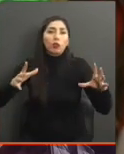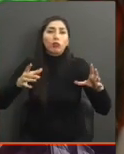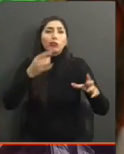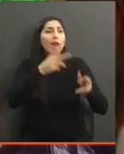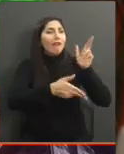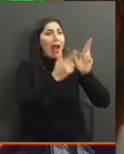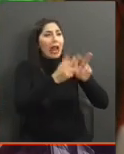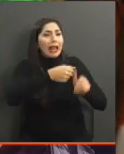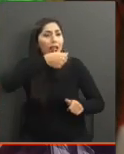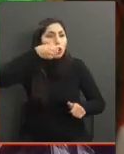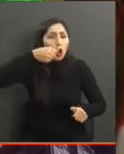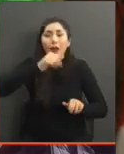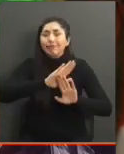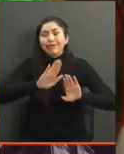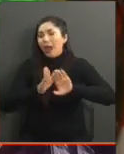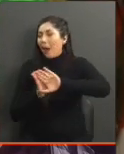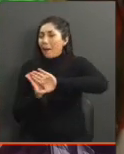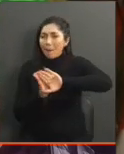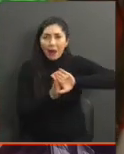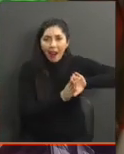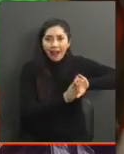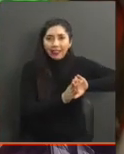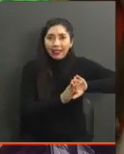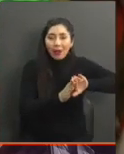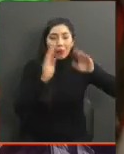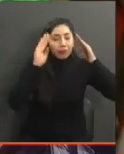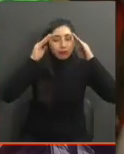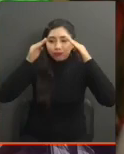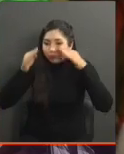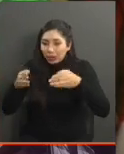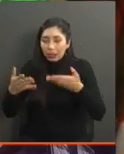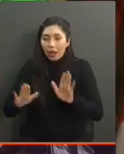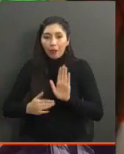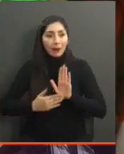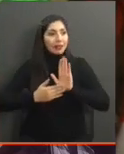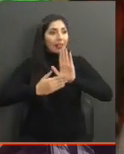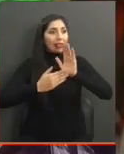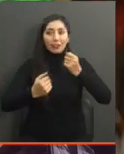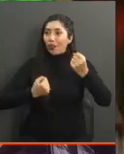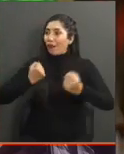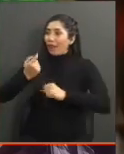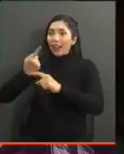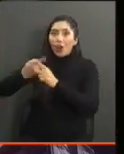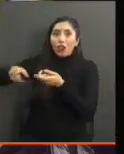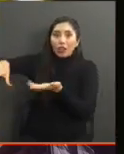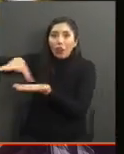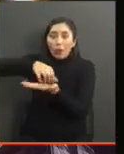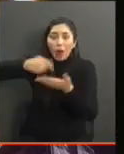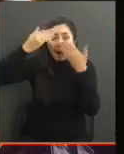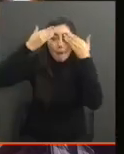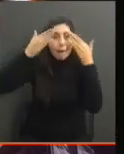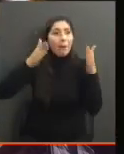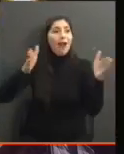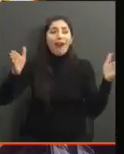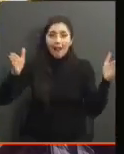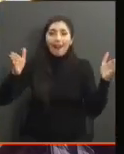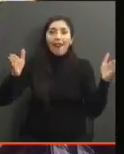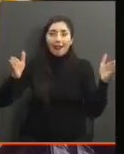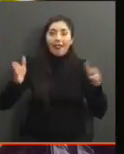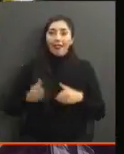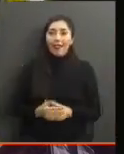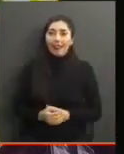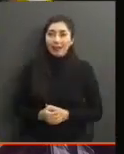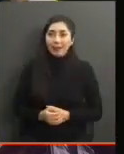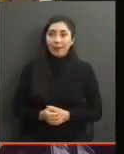la droga. O sea, tal, ya que te llevan una presentación a otra comuna, ya te abre el mundo. Y es que literalmente